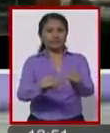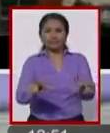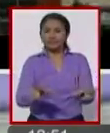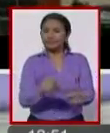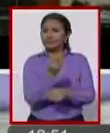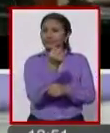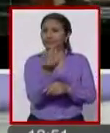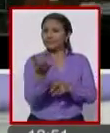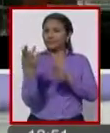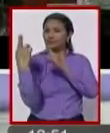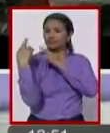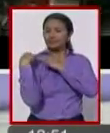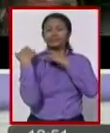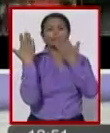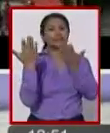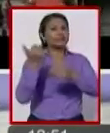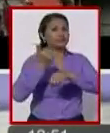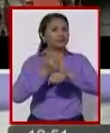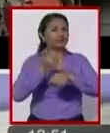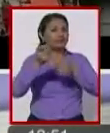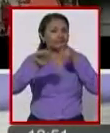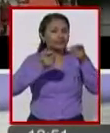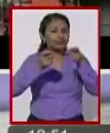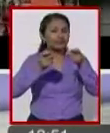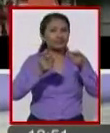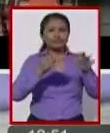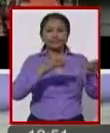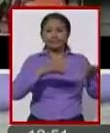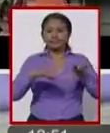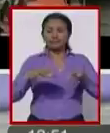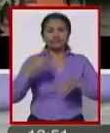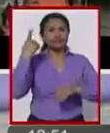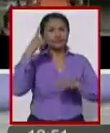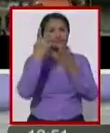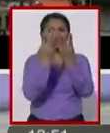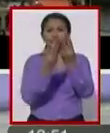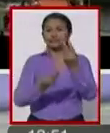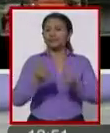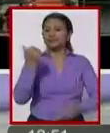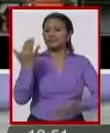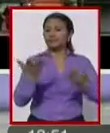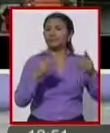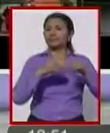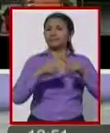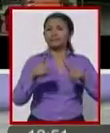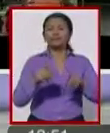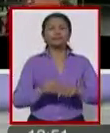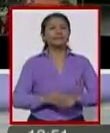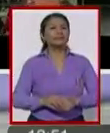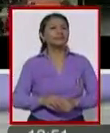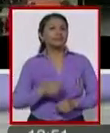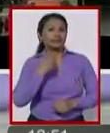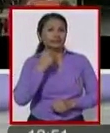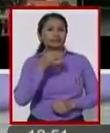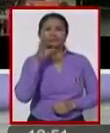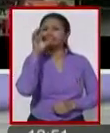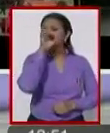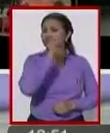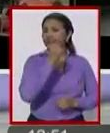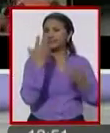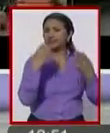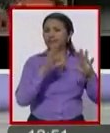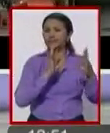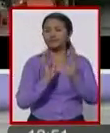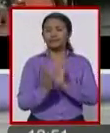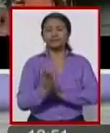lugar. Algunos encargados sí están en el lugar fiscalizando lo que es la operación para sofocar este incendio, pero han preferido no brindar declaraciones ante los medios